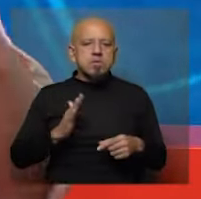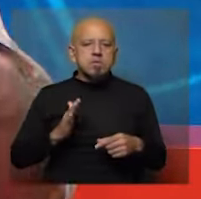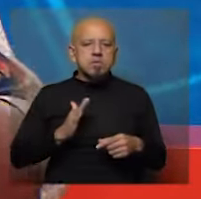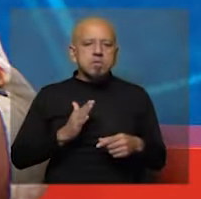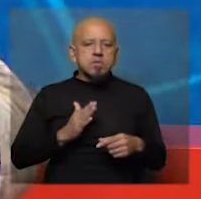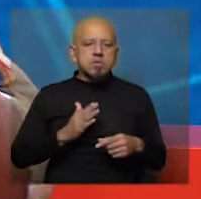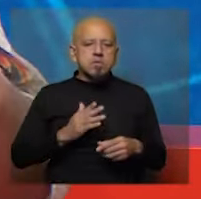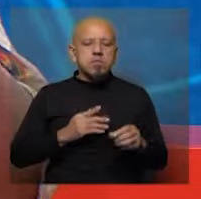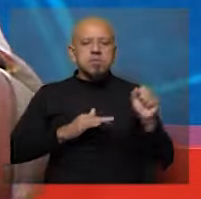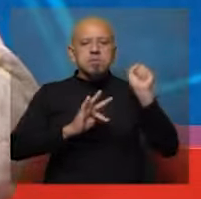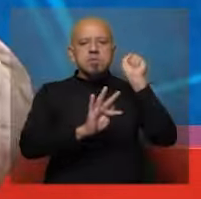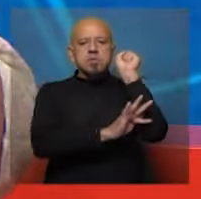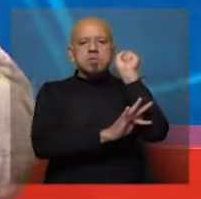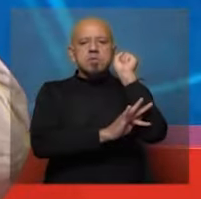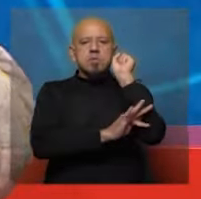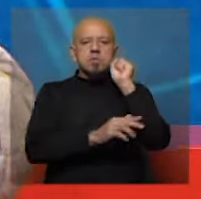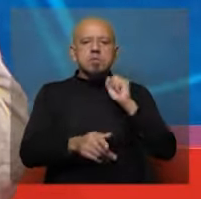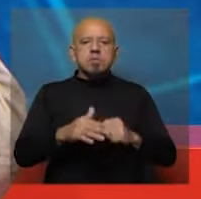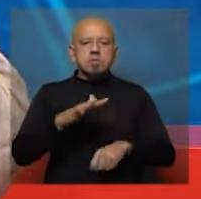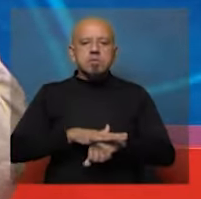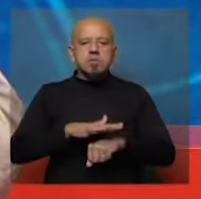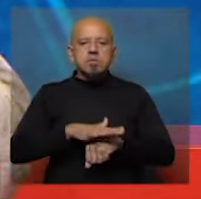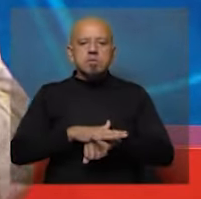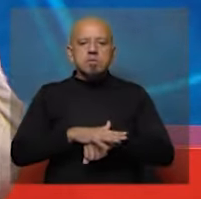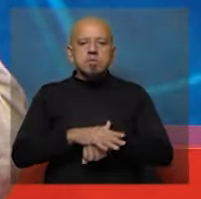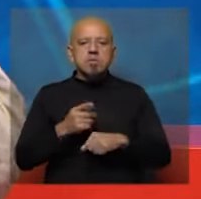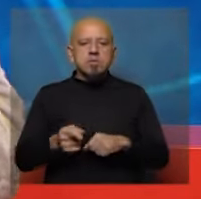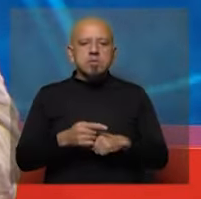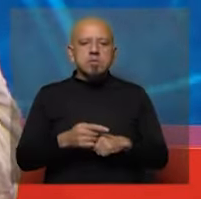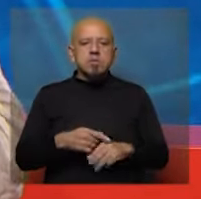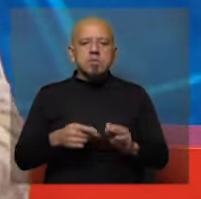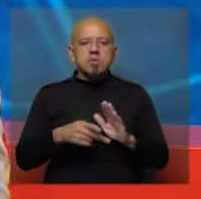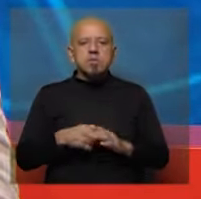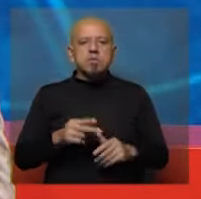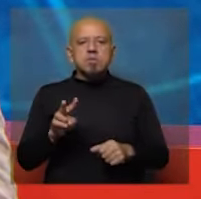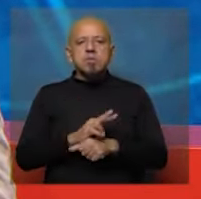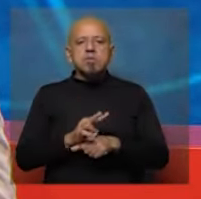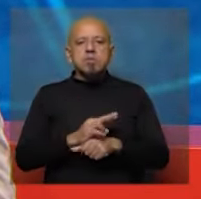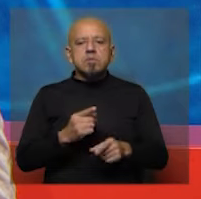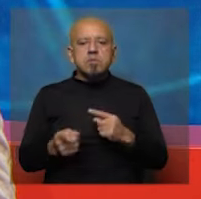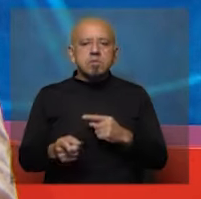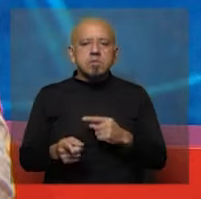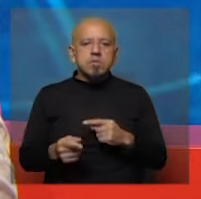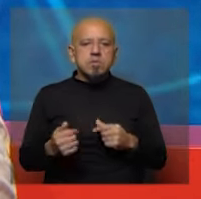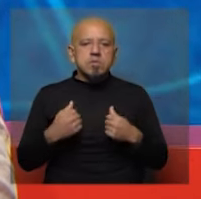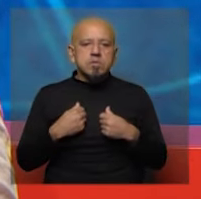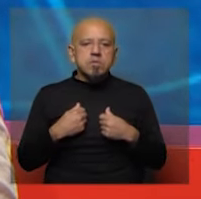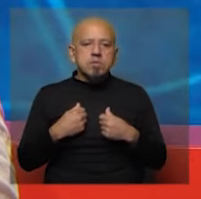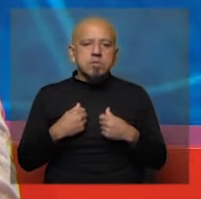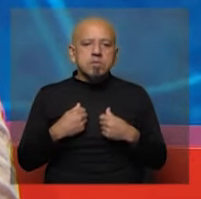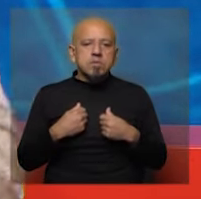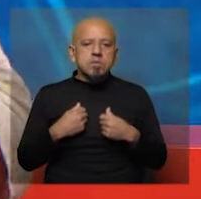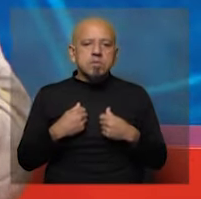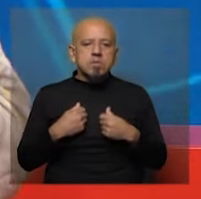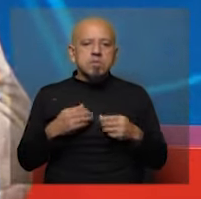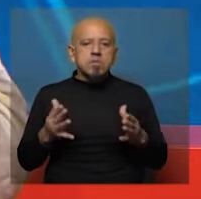del feminismo en este momento y El Avance en normas de protección este hacia nosotras y